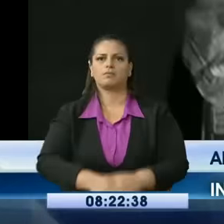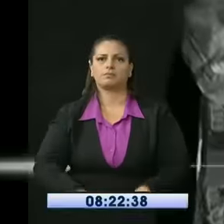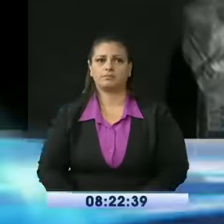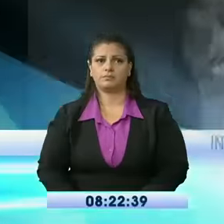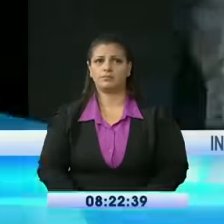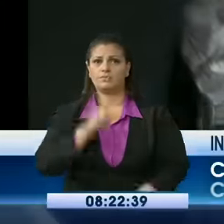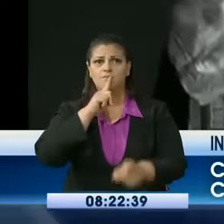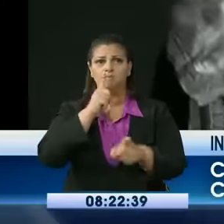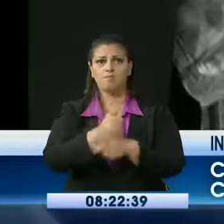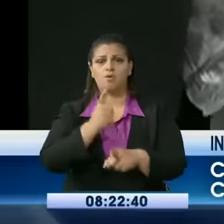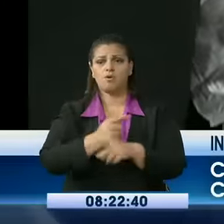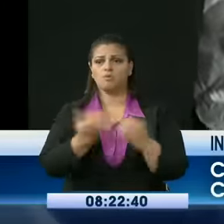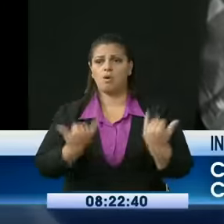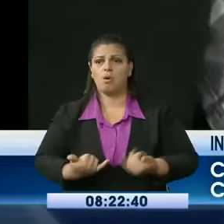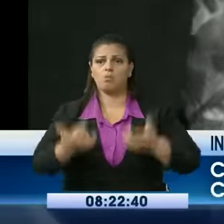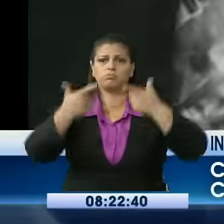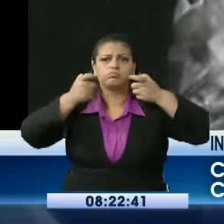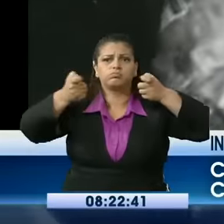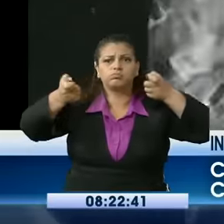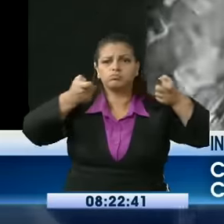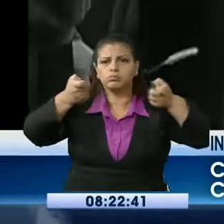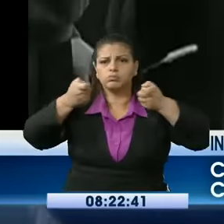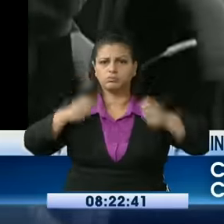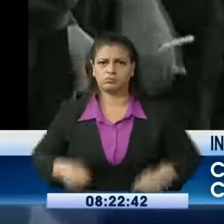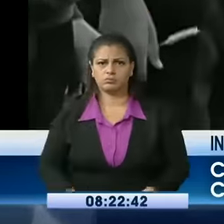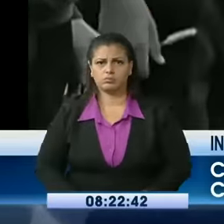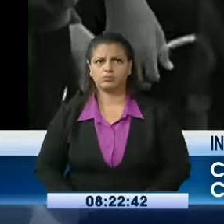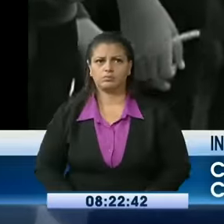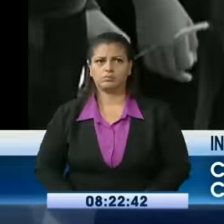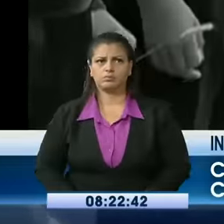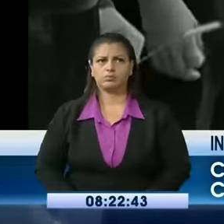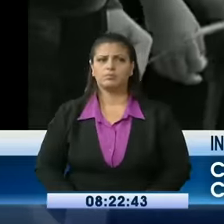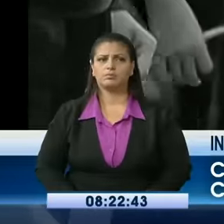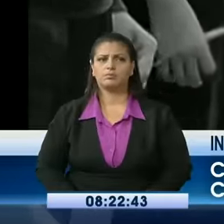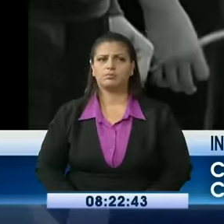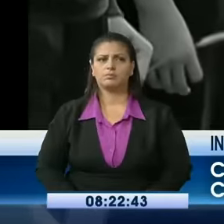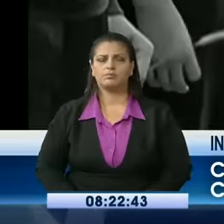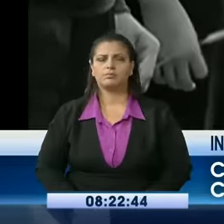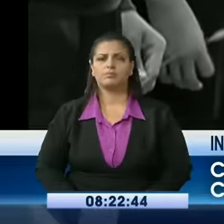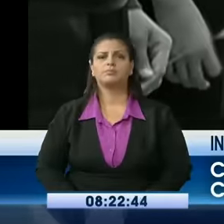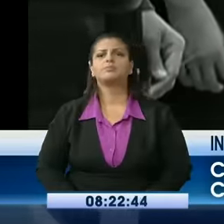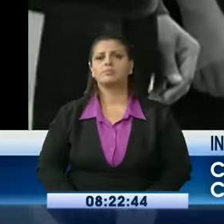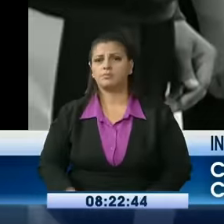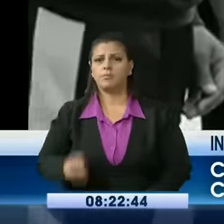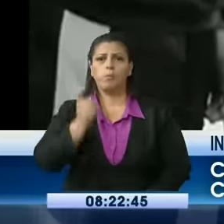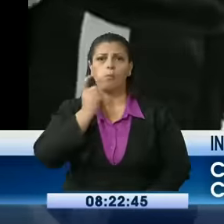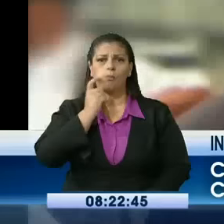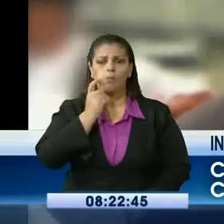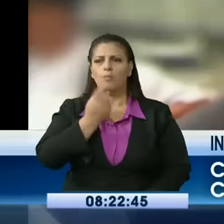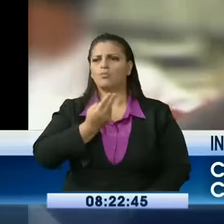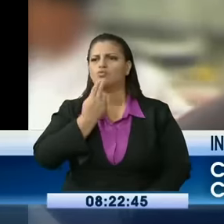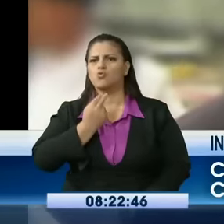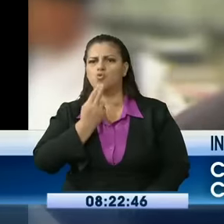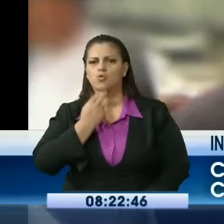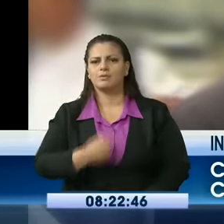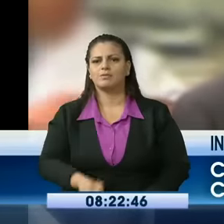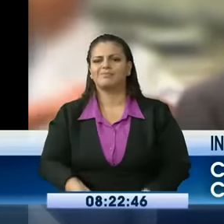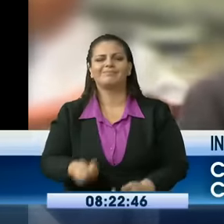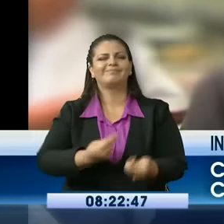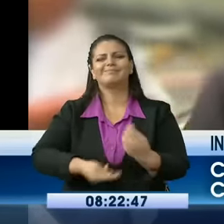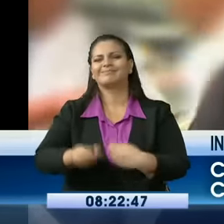las denuncias de la ciudadanía. Padres de familia y por propios estudiantes que en estos sectores, en los puentes, en las afueras de los colegios, los